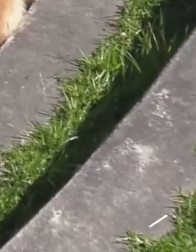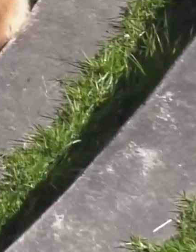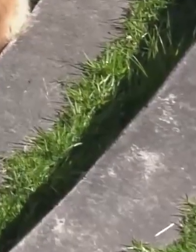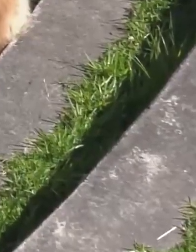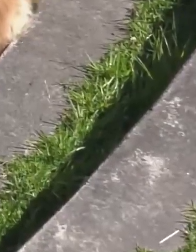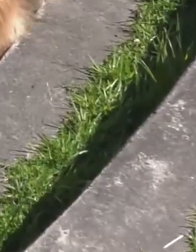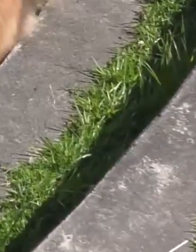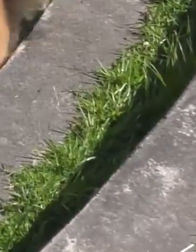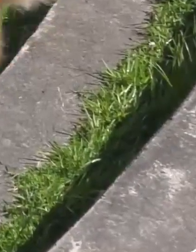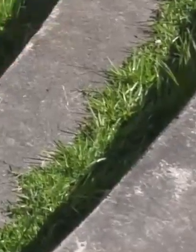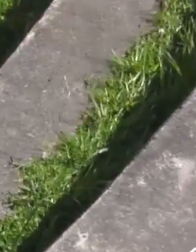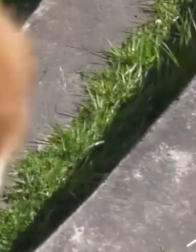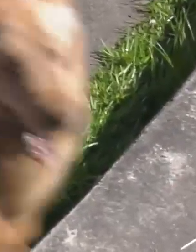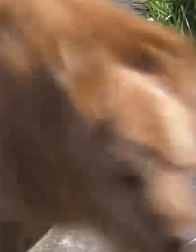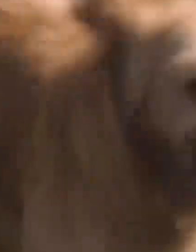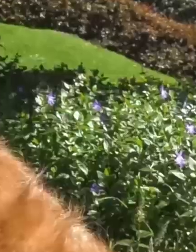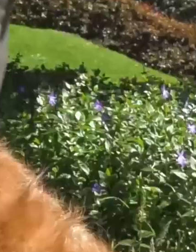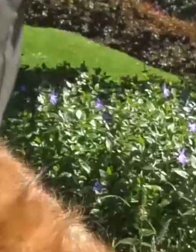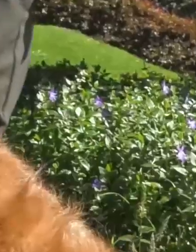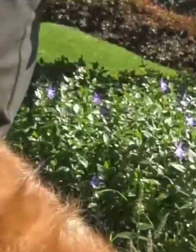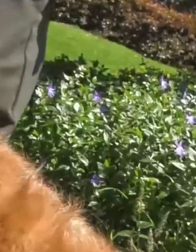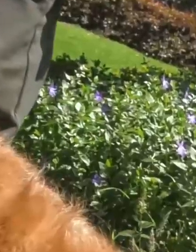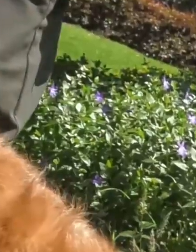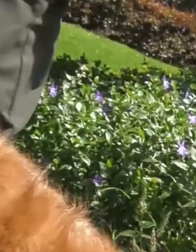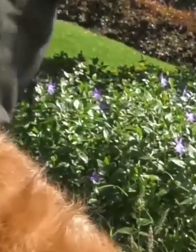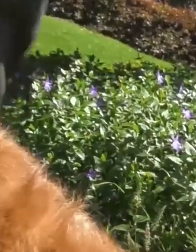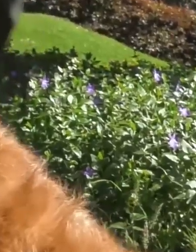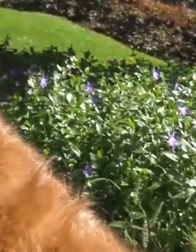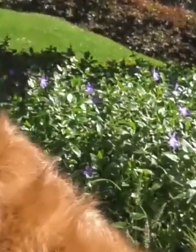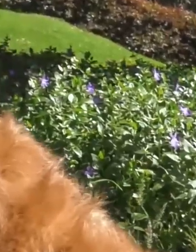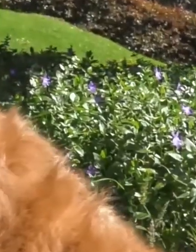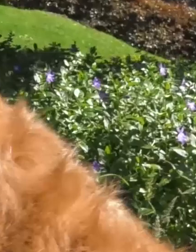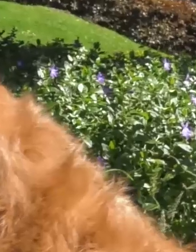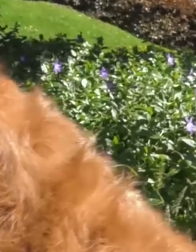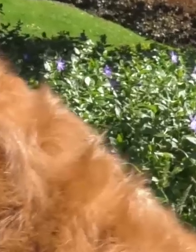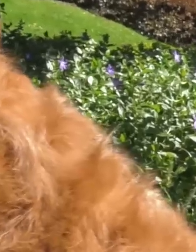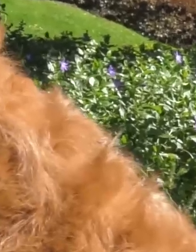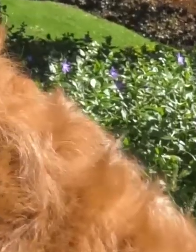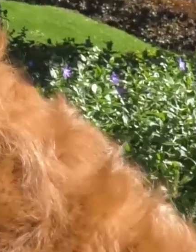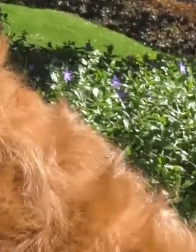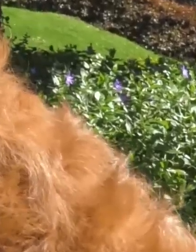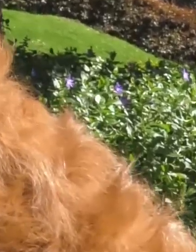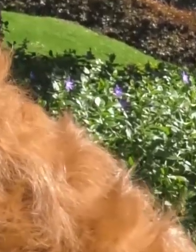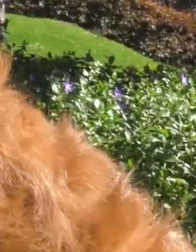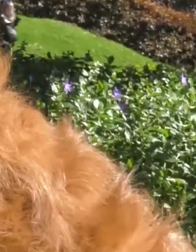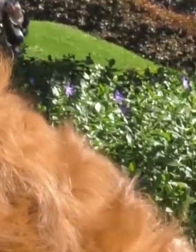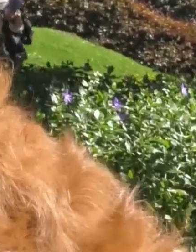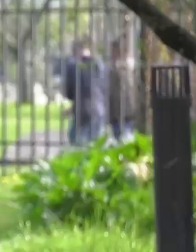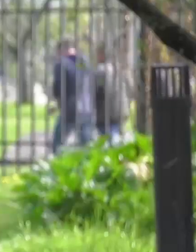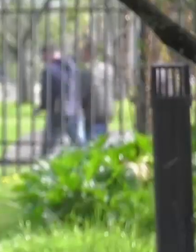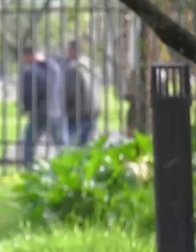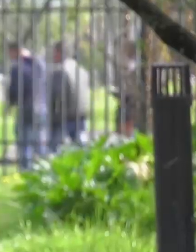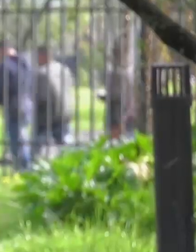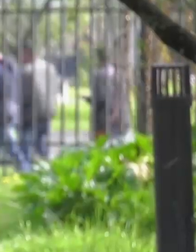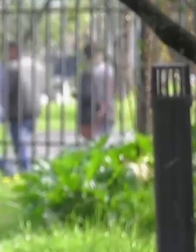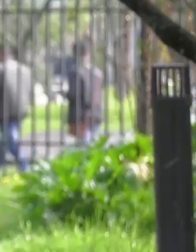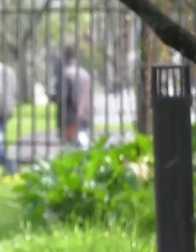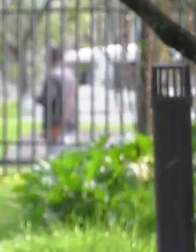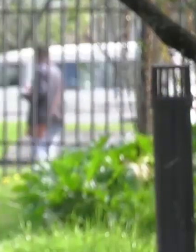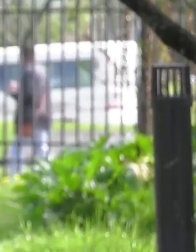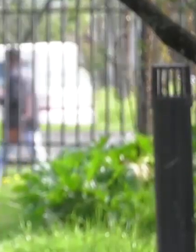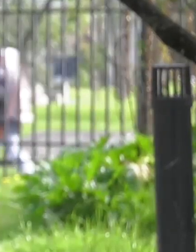Está jubilado mediante resolución, él ya no va a ser más un perro de servicio y ahora entra en un proceso de